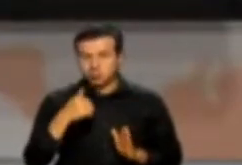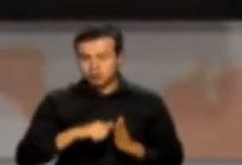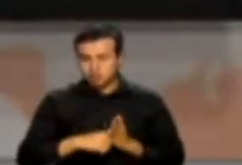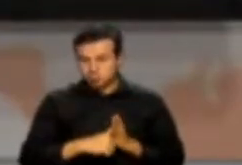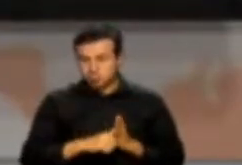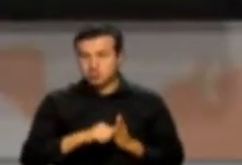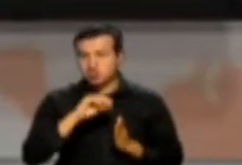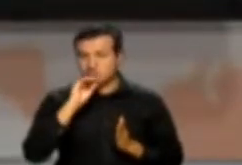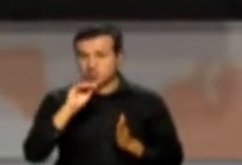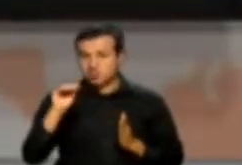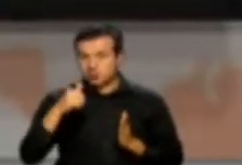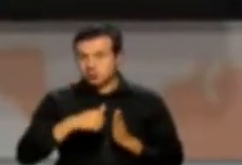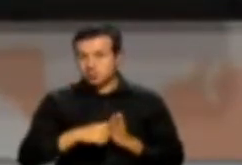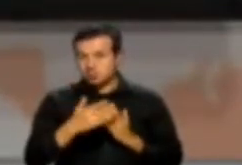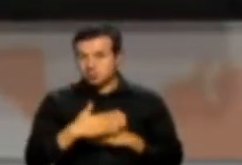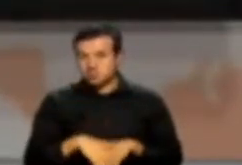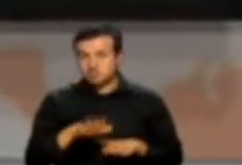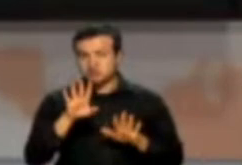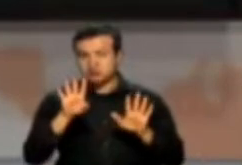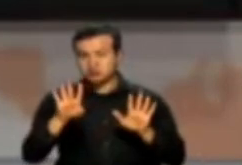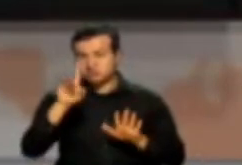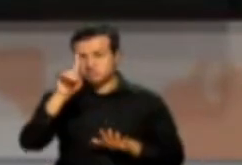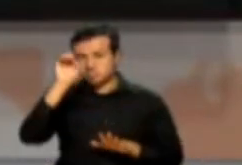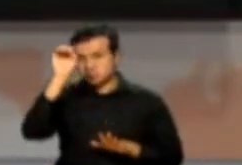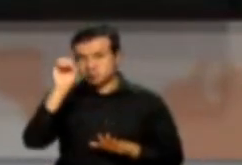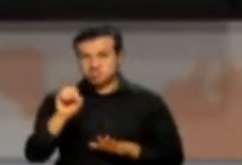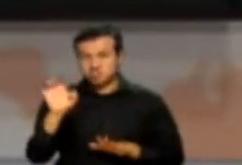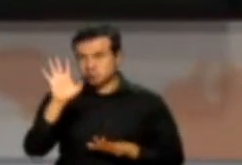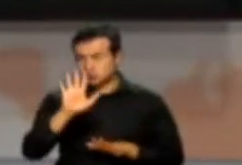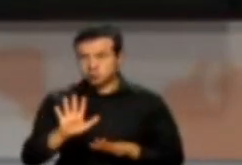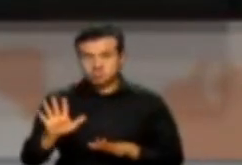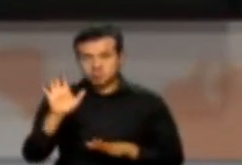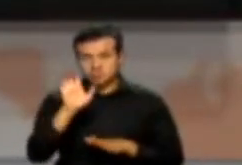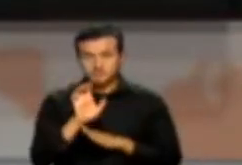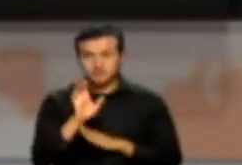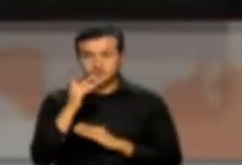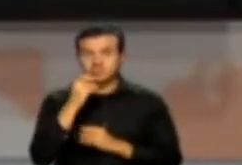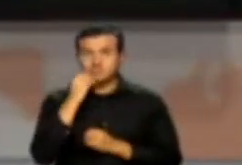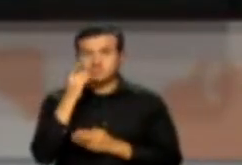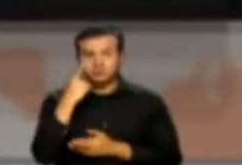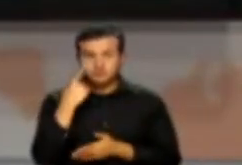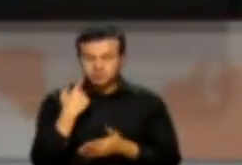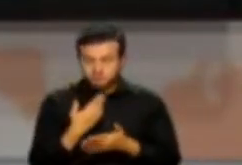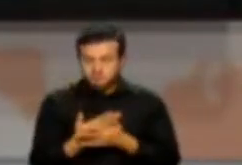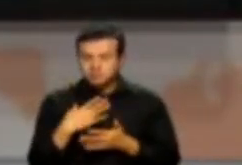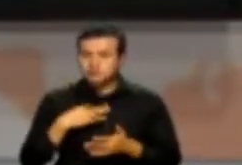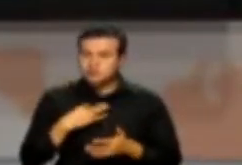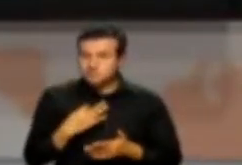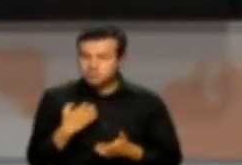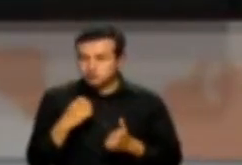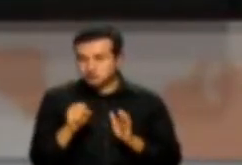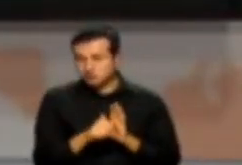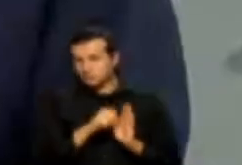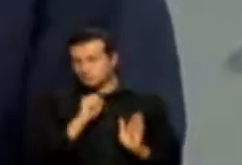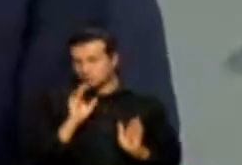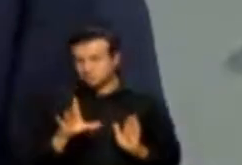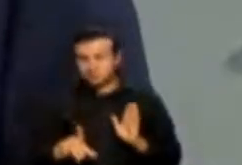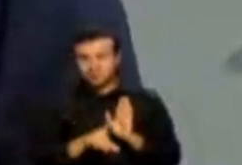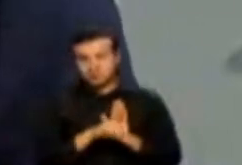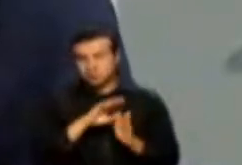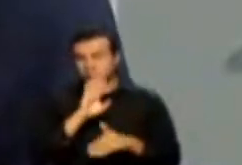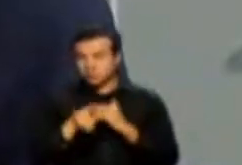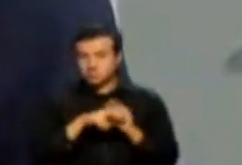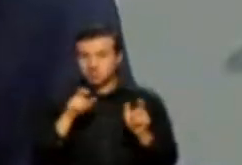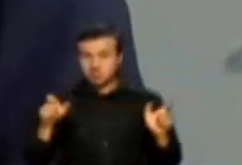es más existe ya un 91 por ciento de ecuatorianos que han demostrado este interés de ser donante según la ley todos